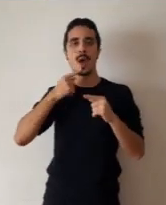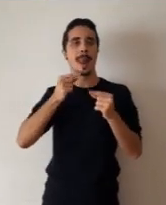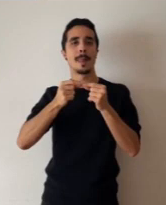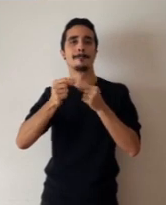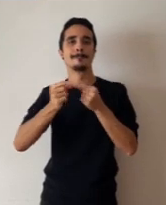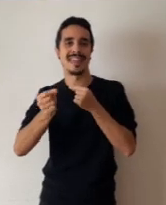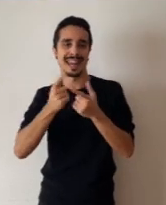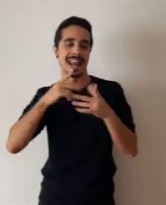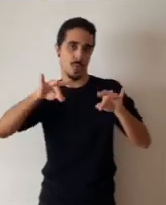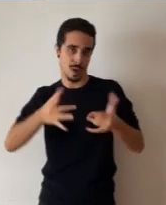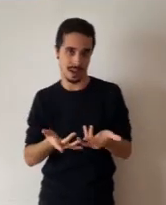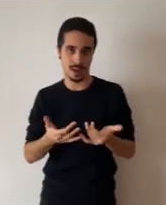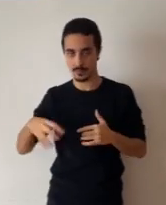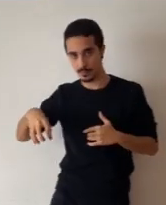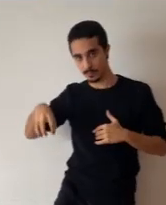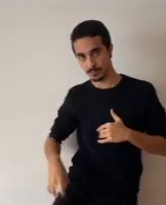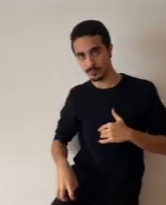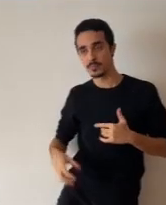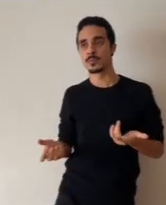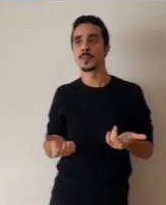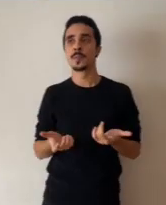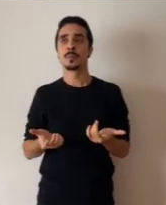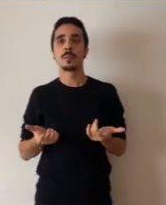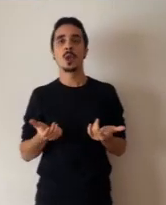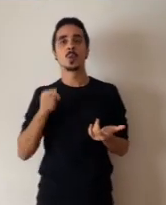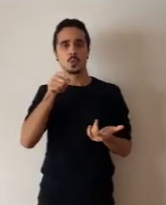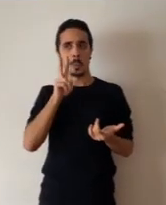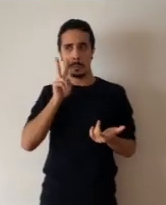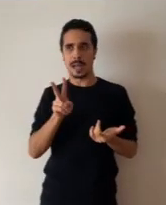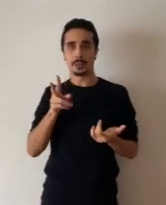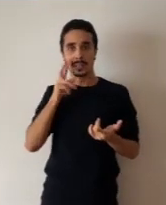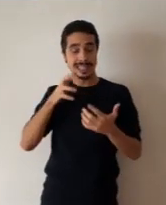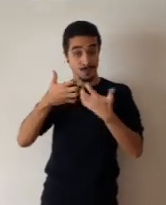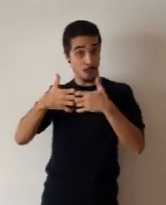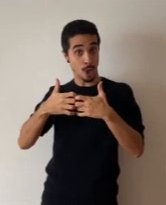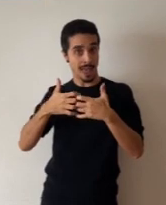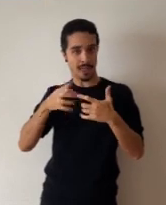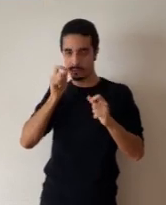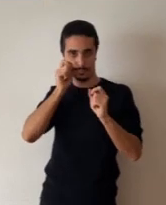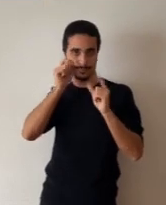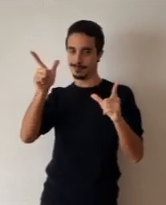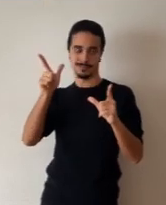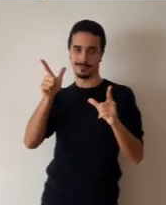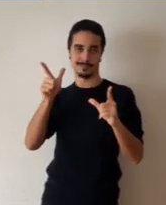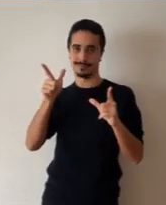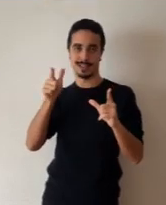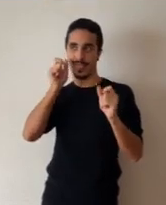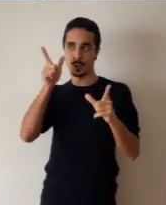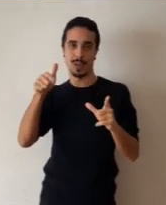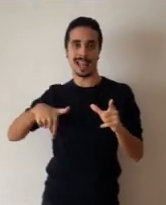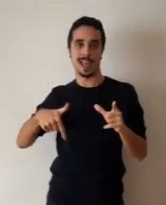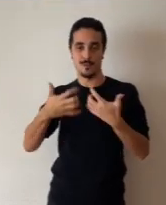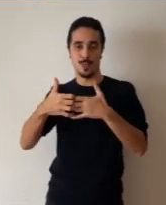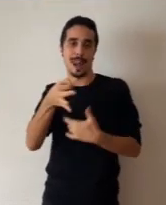superior del muslo, quizá un poco más hacia la parte superior lateral. Lo vas a ver porque si funciona bien, enseguida vas a darte cuenta